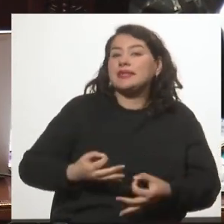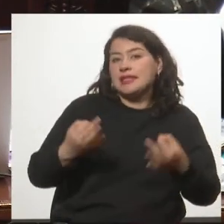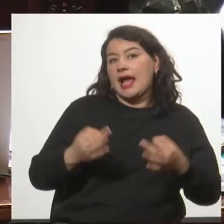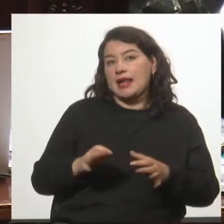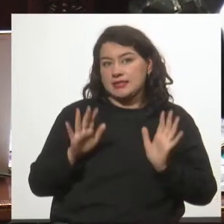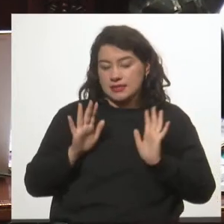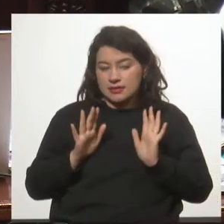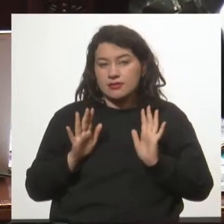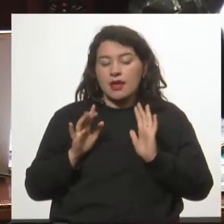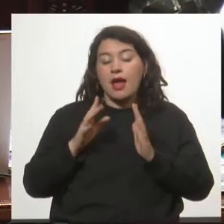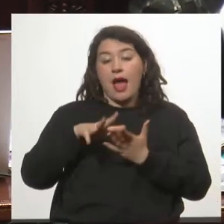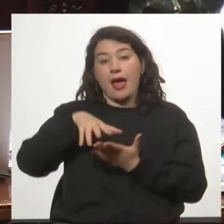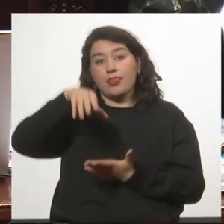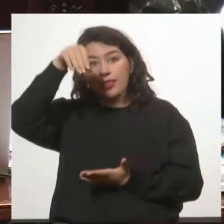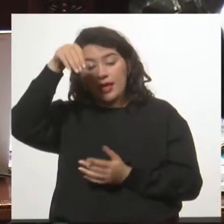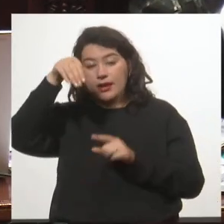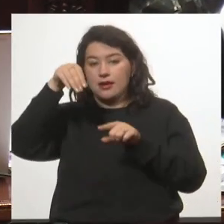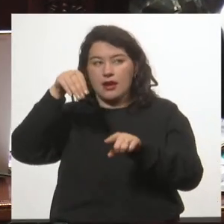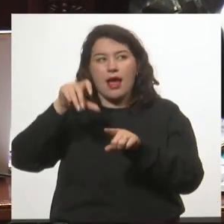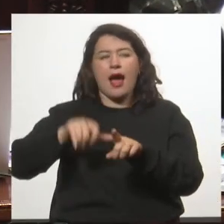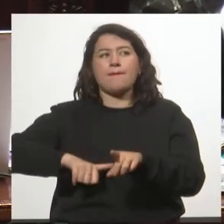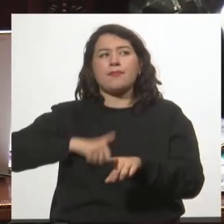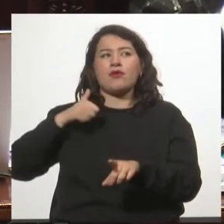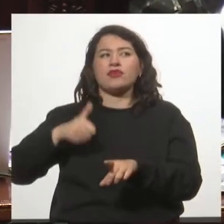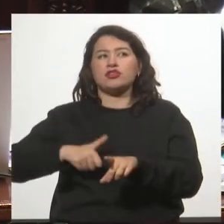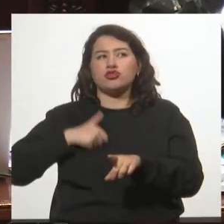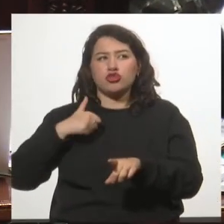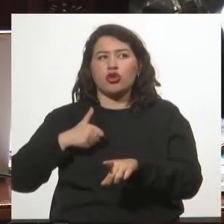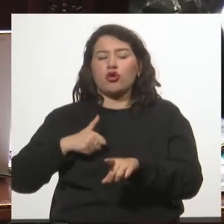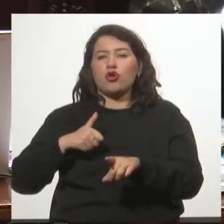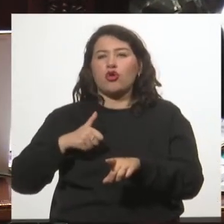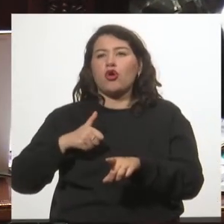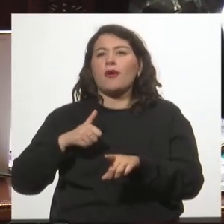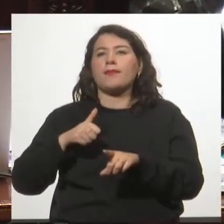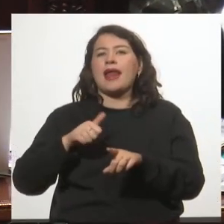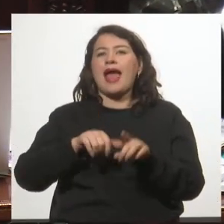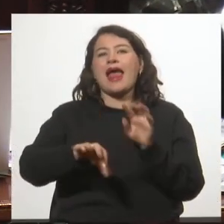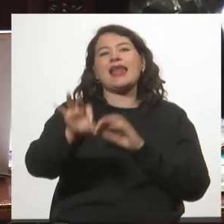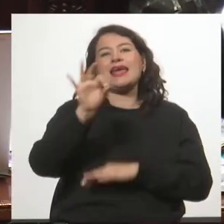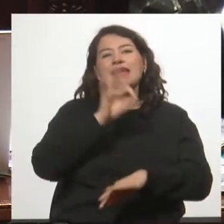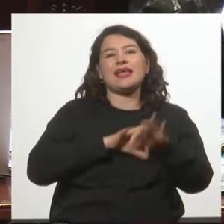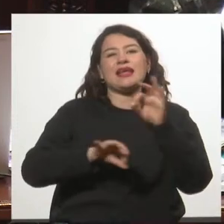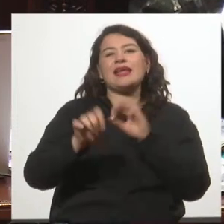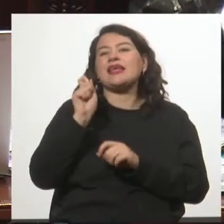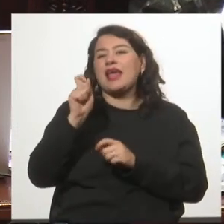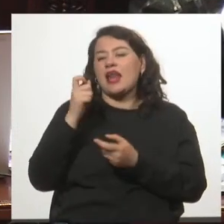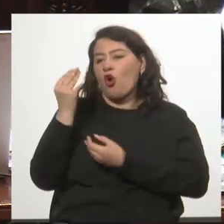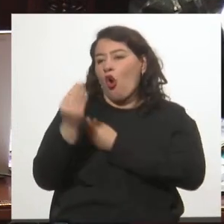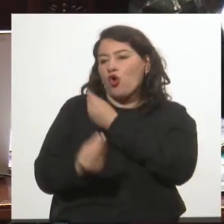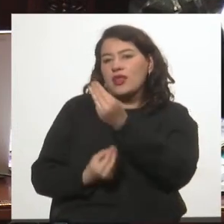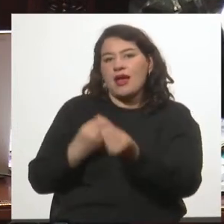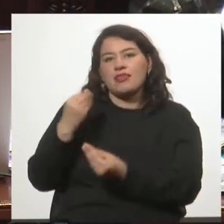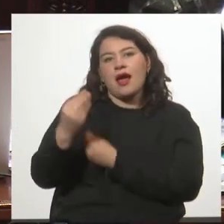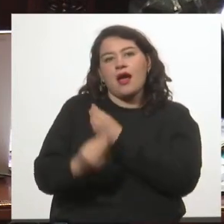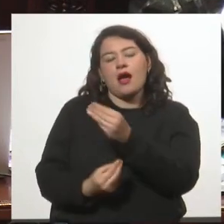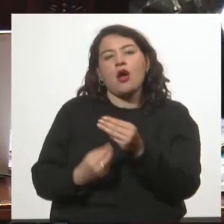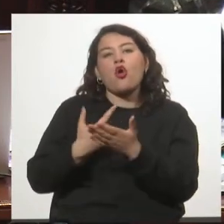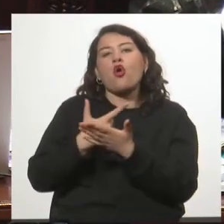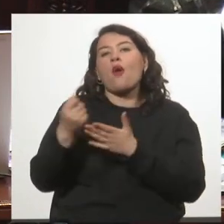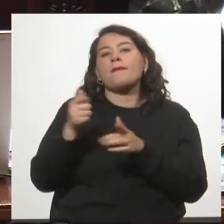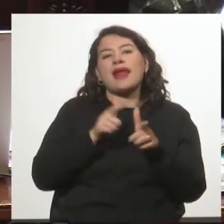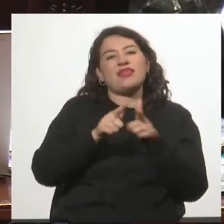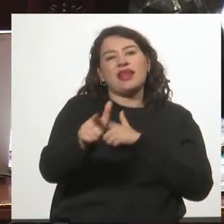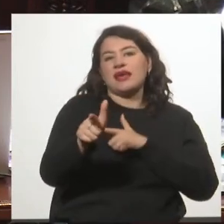ante el utilizo como regla para la selección de los contratantes la compra